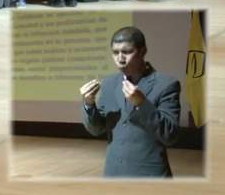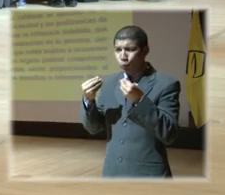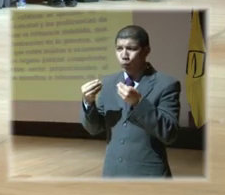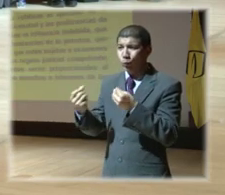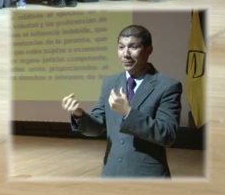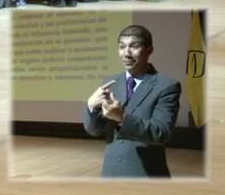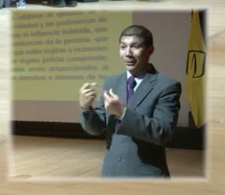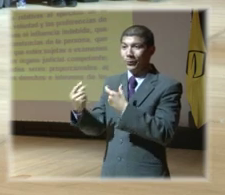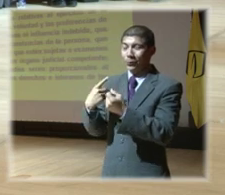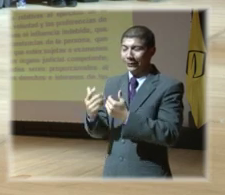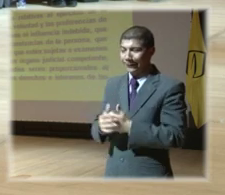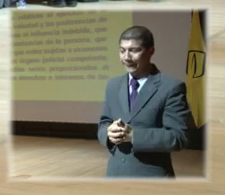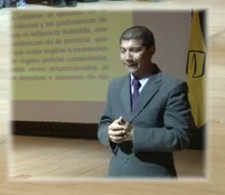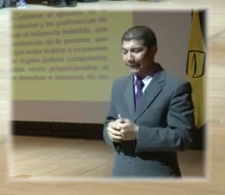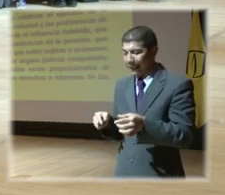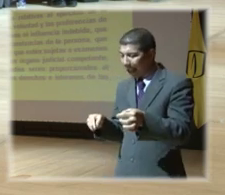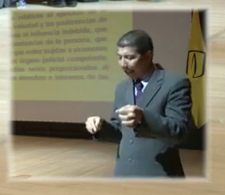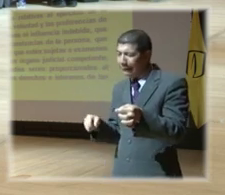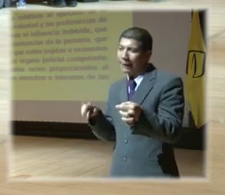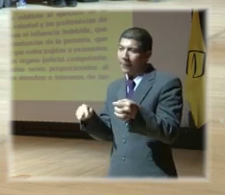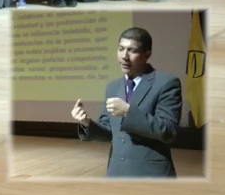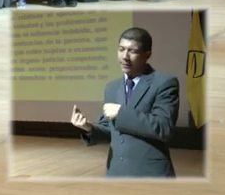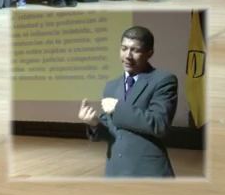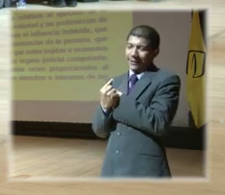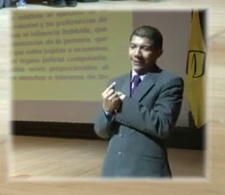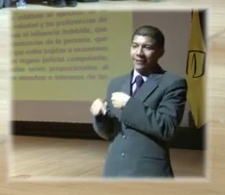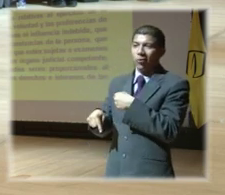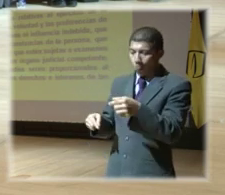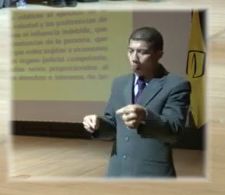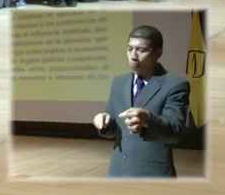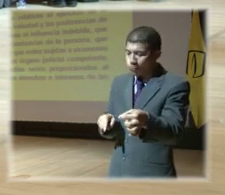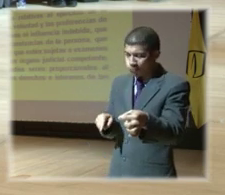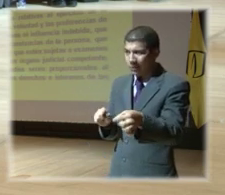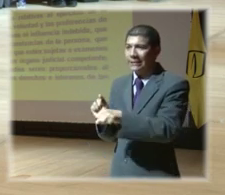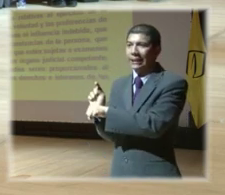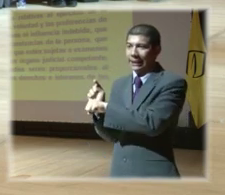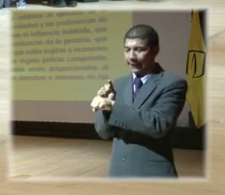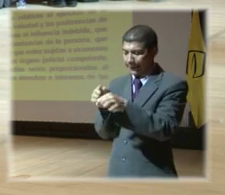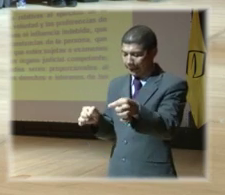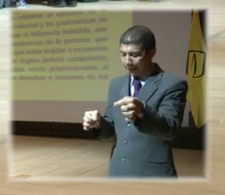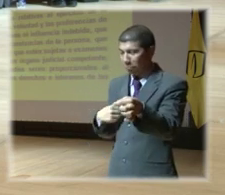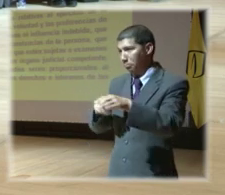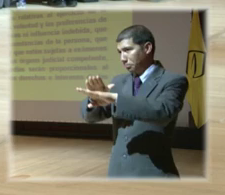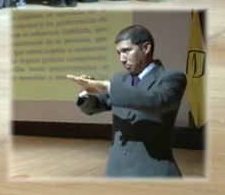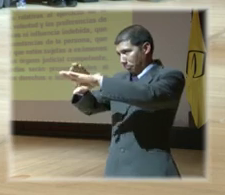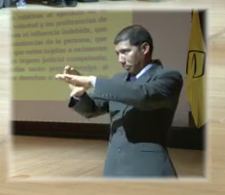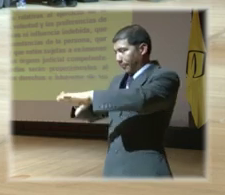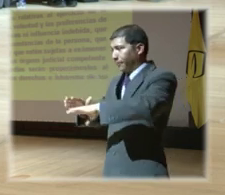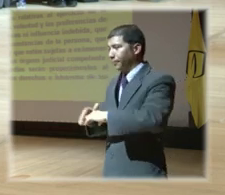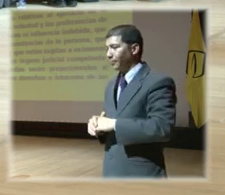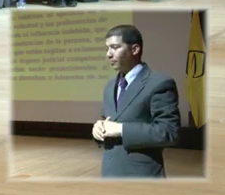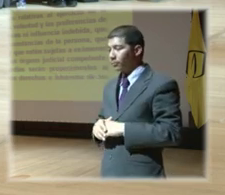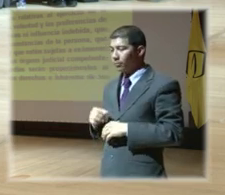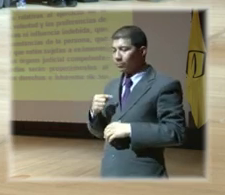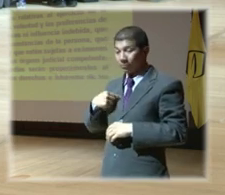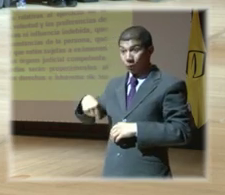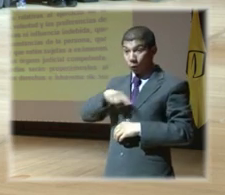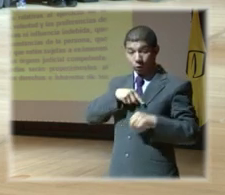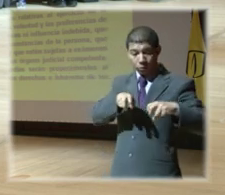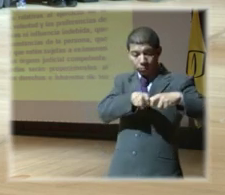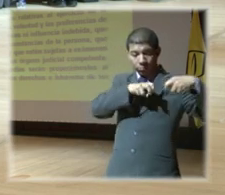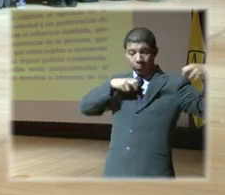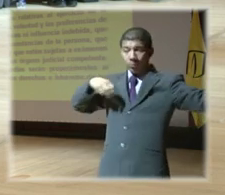Hay algunas críticas también y hay varias preguntas específicas. Quiero decirle al auditorio, nosotros aquí no podemos